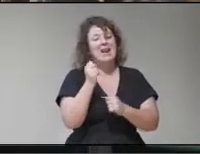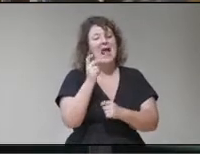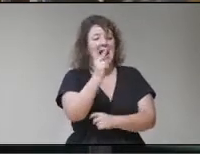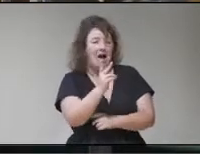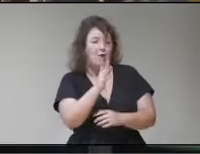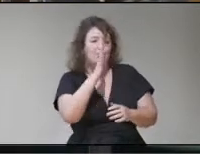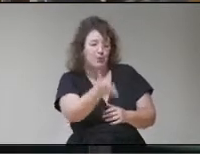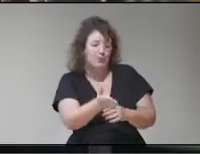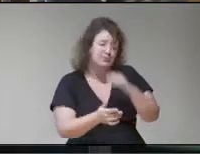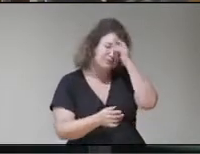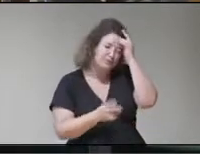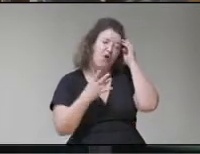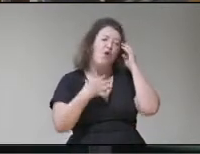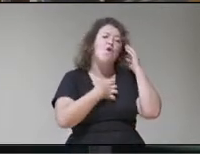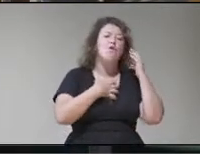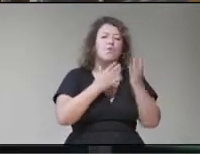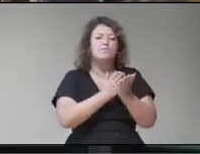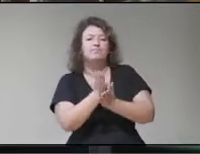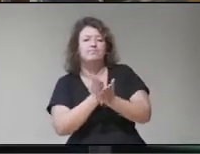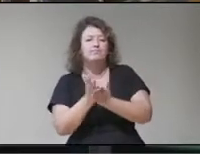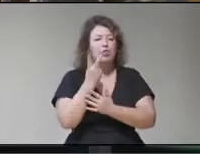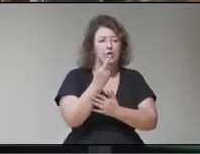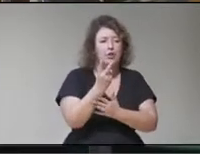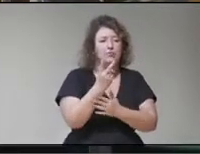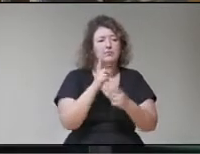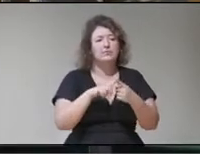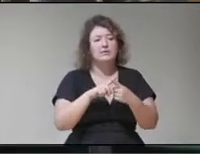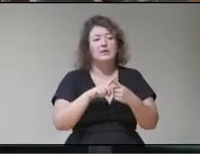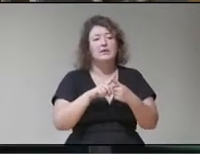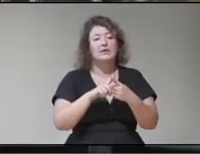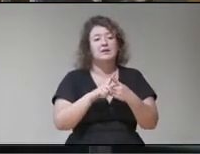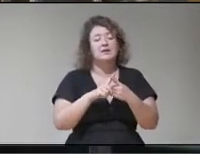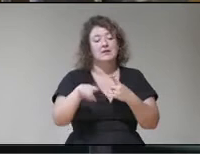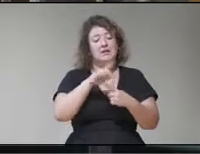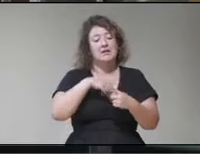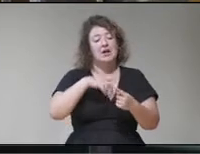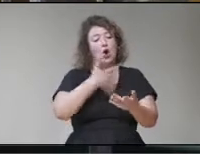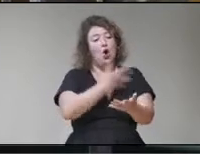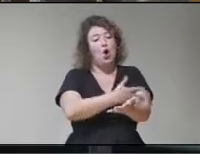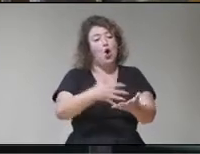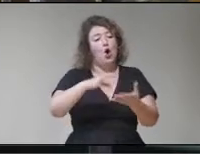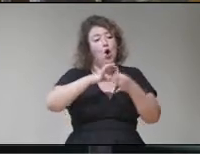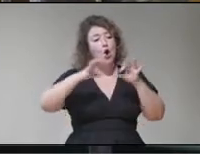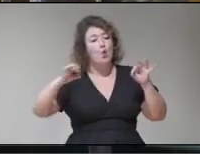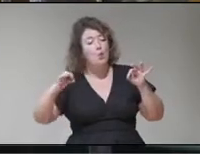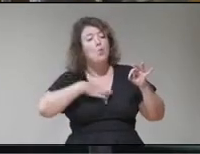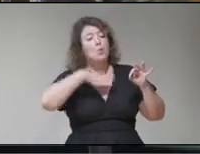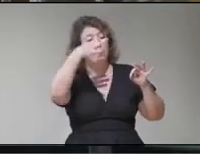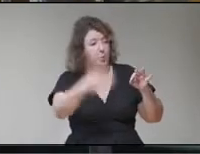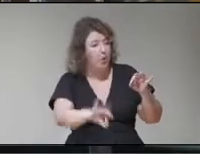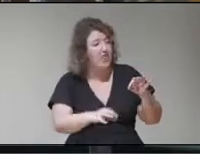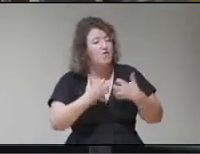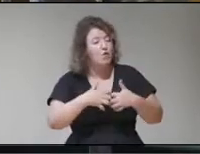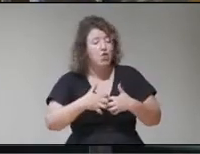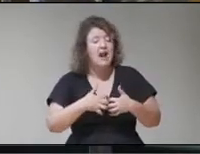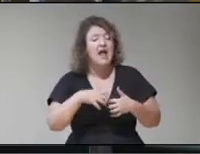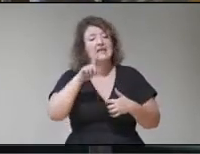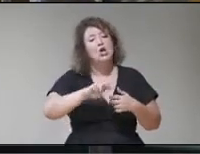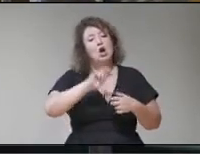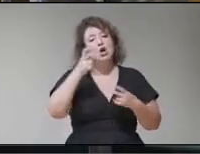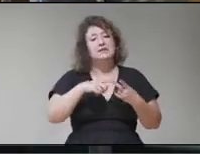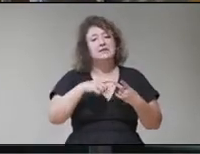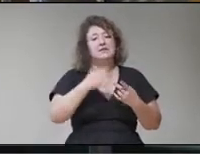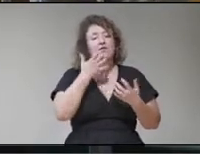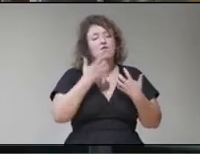funciones básicamente. Una de ellas hace que la cascada de coagulación funcione adecuadamente, la otra es una